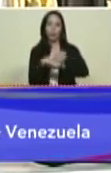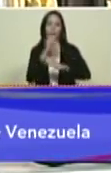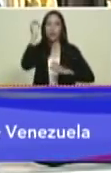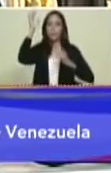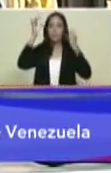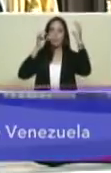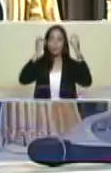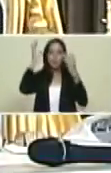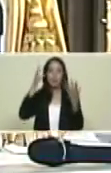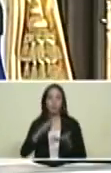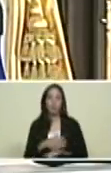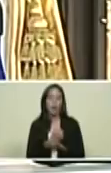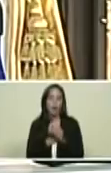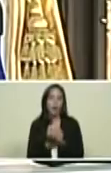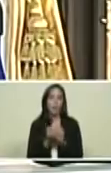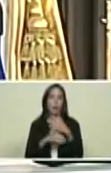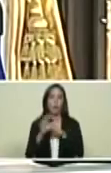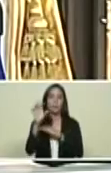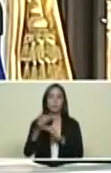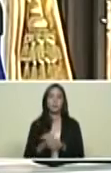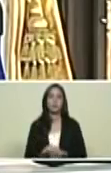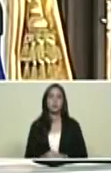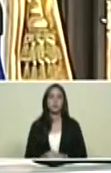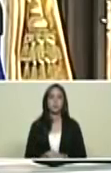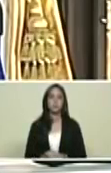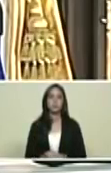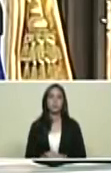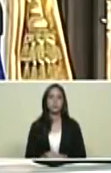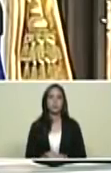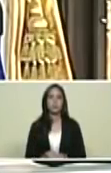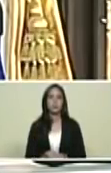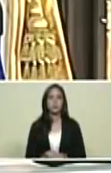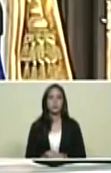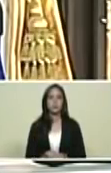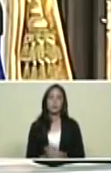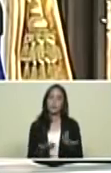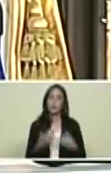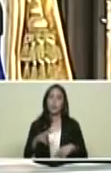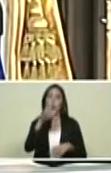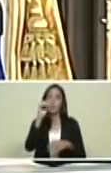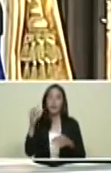creatividad, de amor, de amor, de amor. Casi 30.000 recreadores,